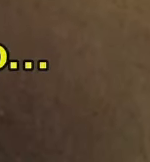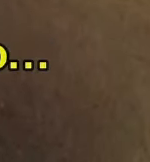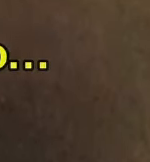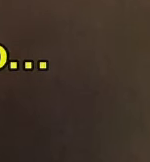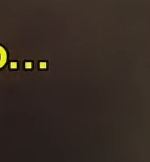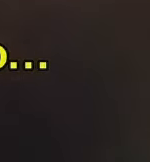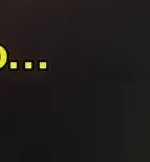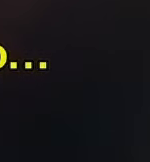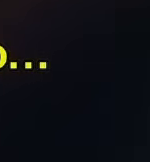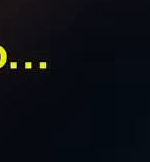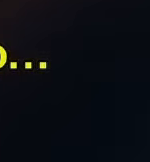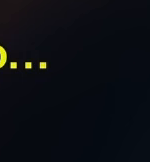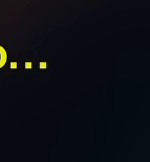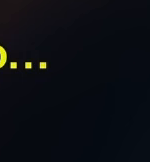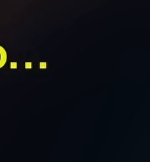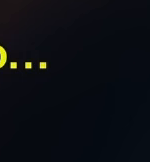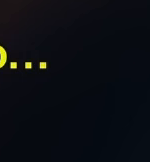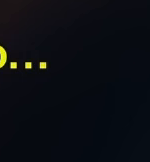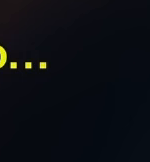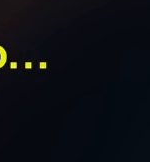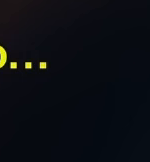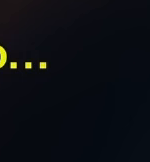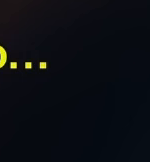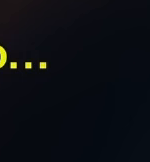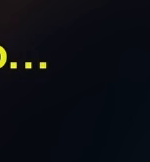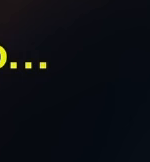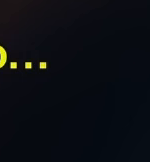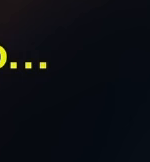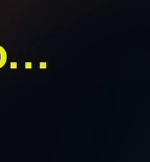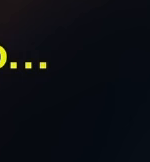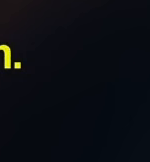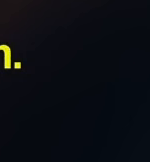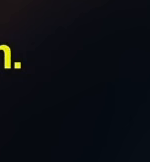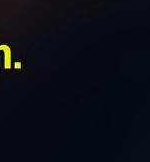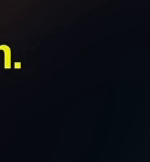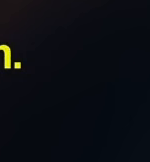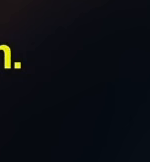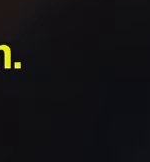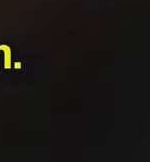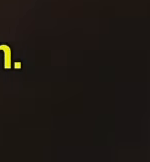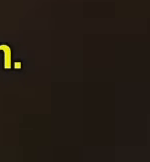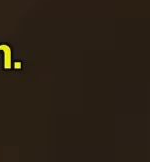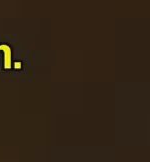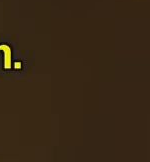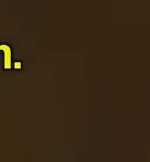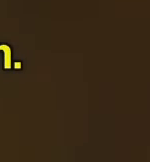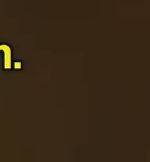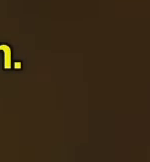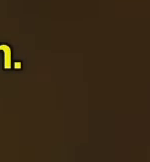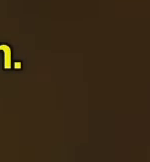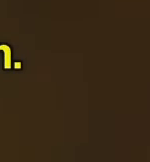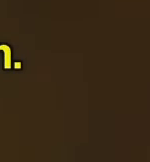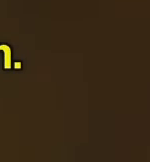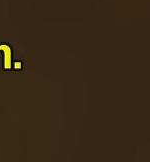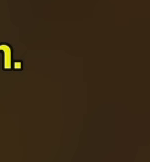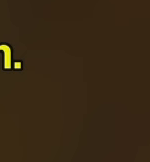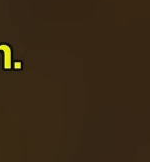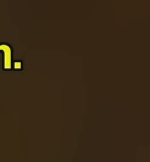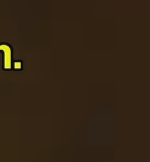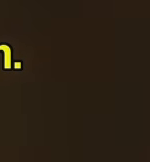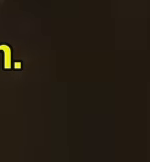Rembrandt Hammerson Van Rijn, considerado uno de los maestros barrocos de pintura y grabado más importantes de la historia, nació el 15